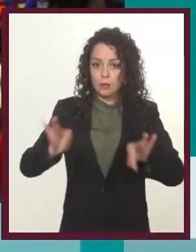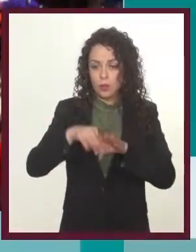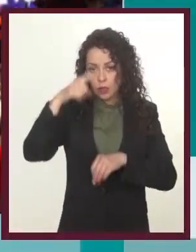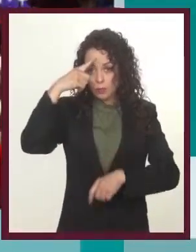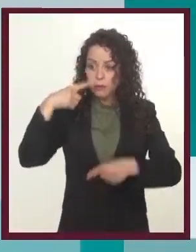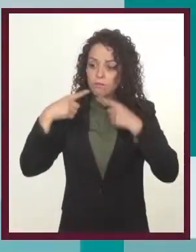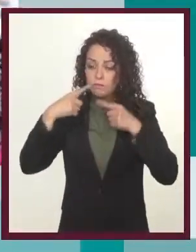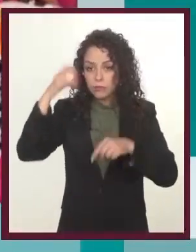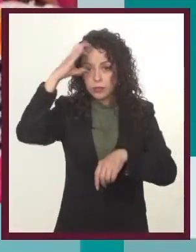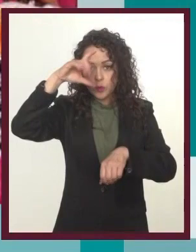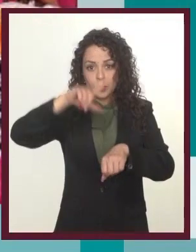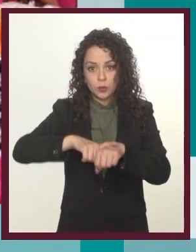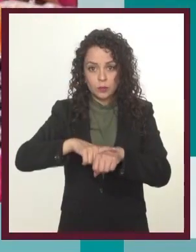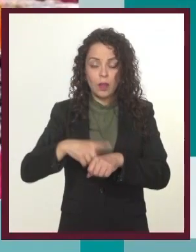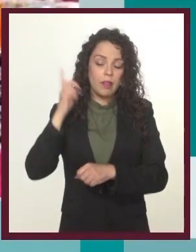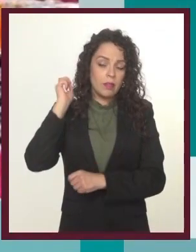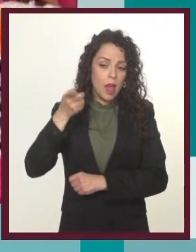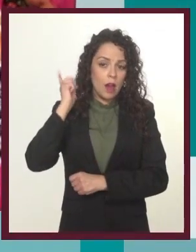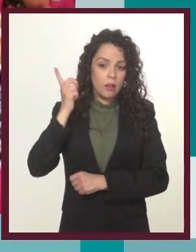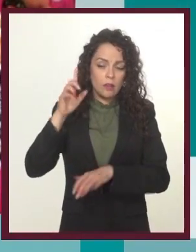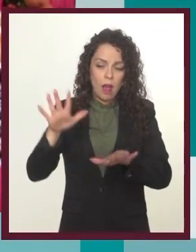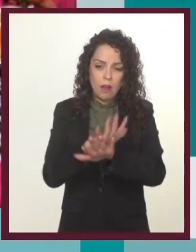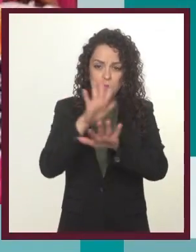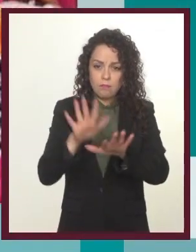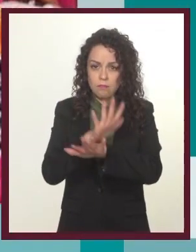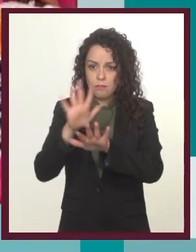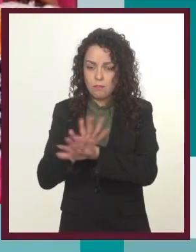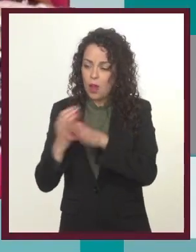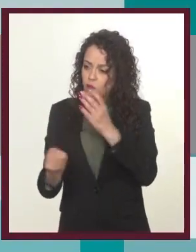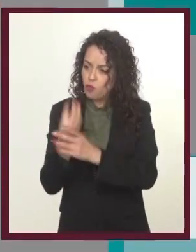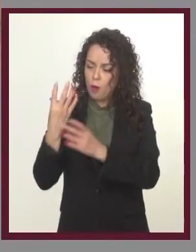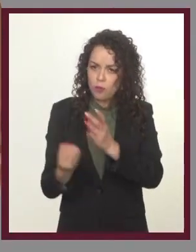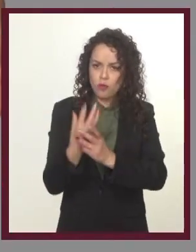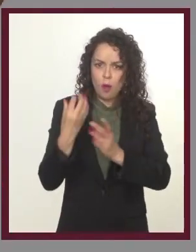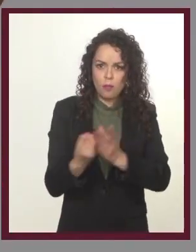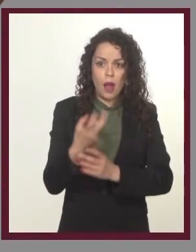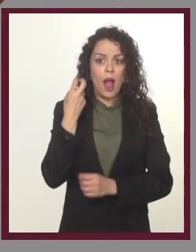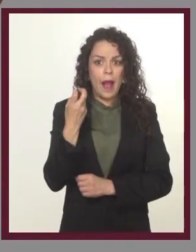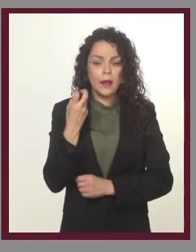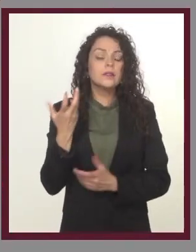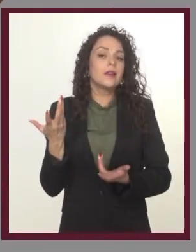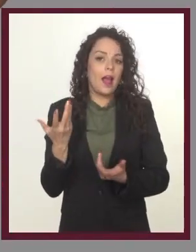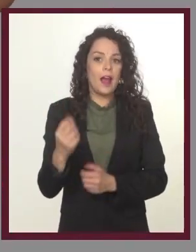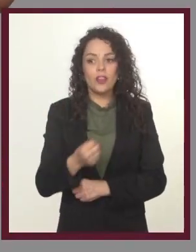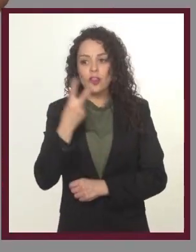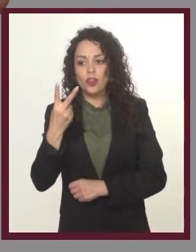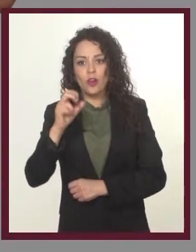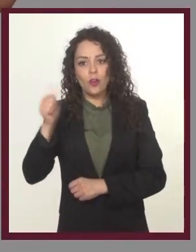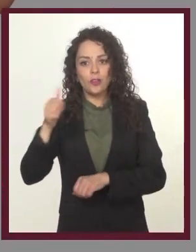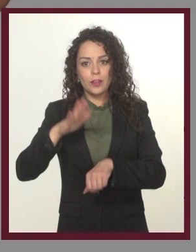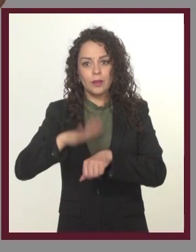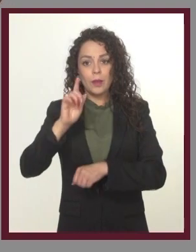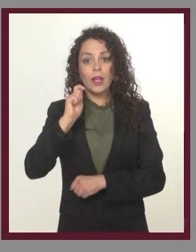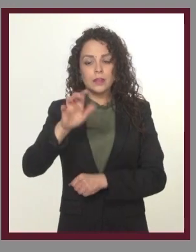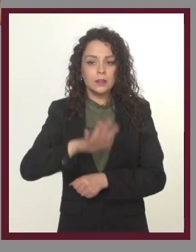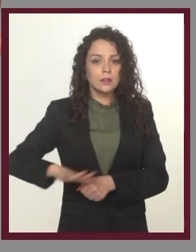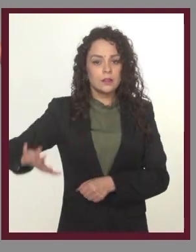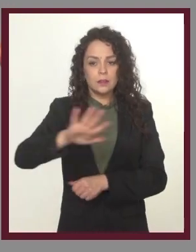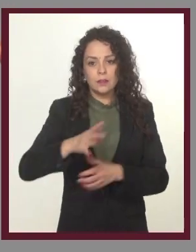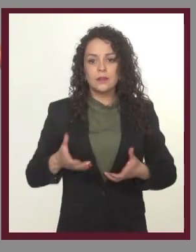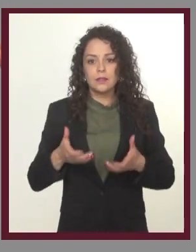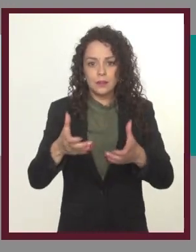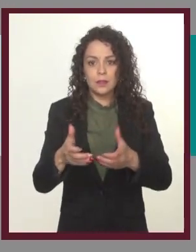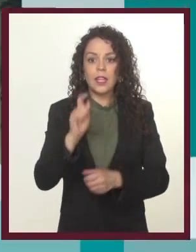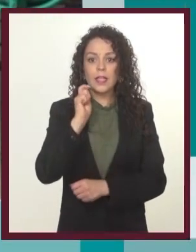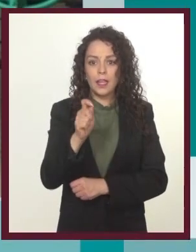parte importante de un diálogo cultural que todos los días se transforma y renueva. Y esto nos lleva a las otras dos dimensiones del espacio